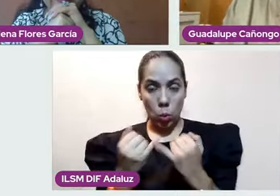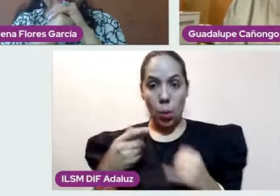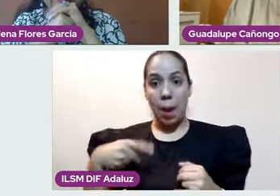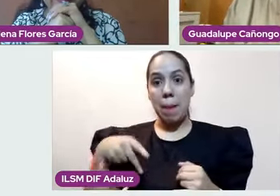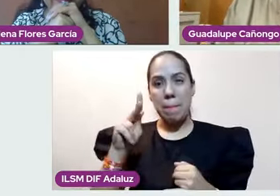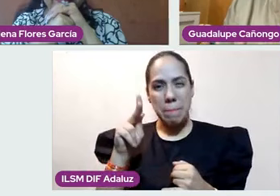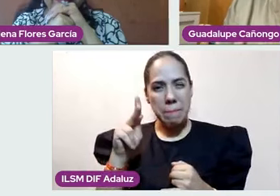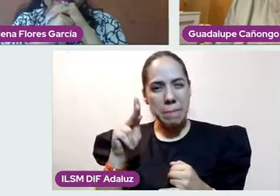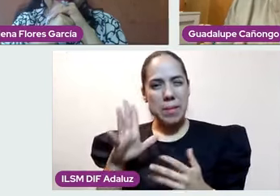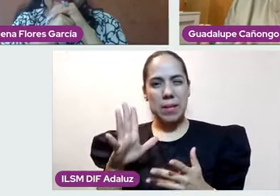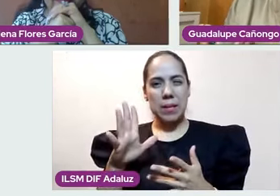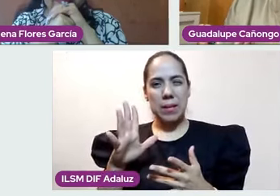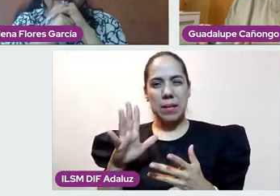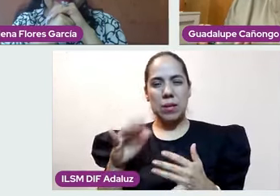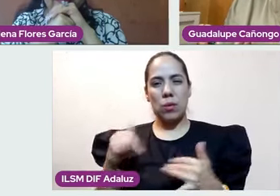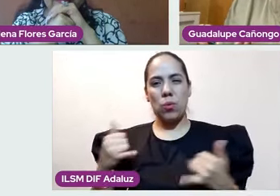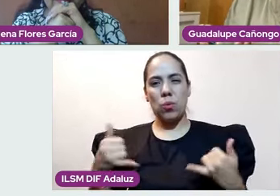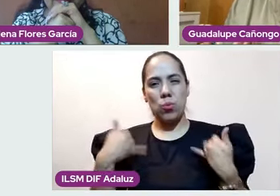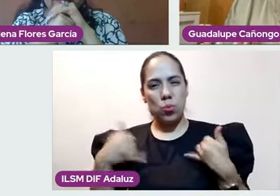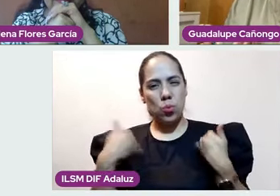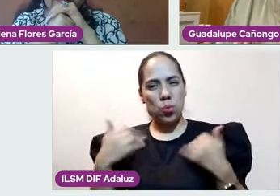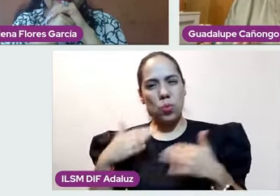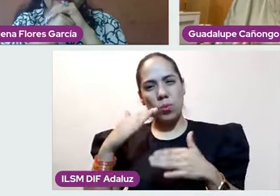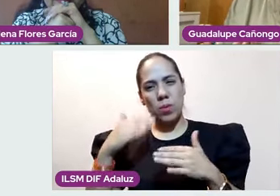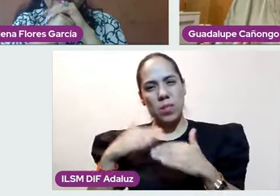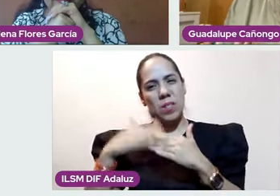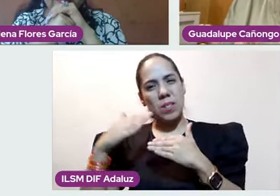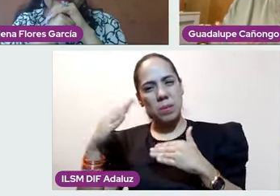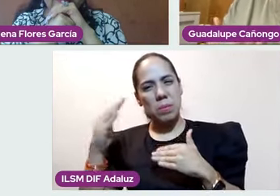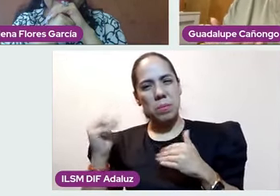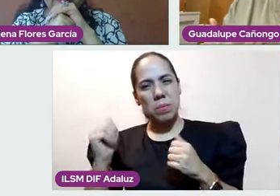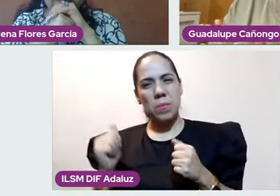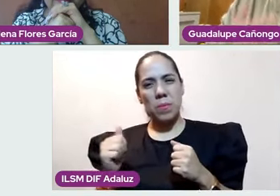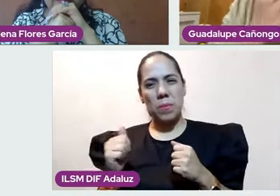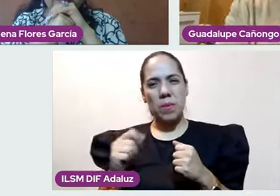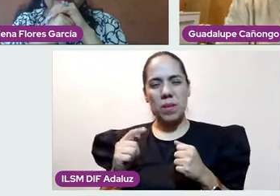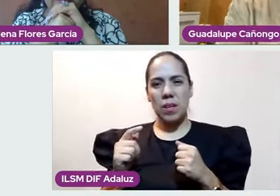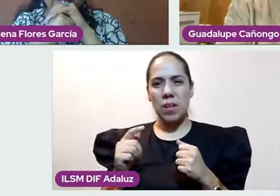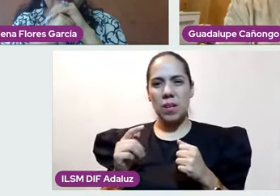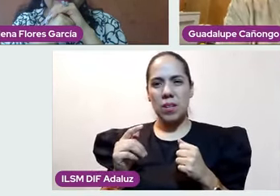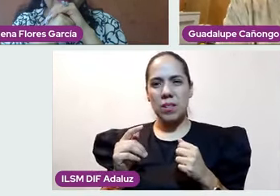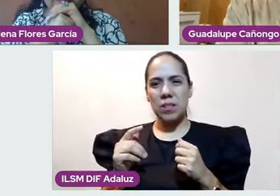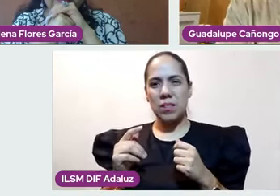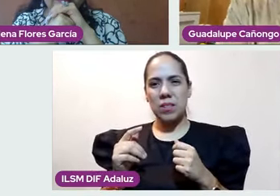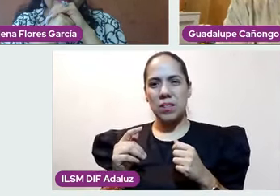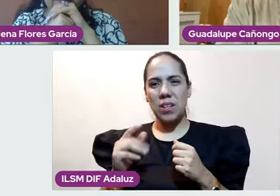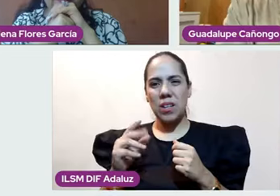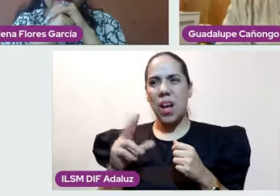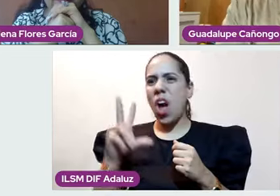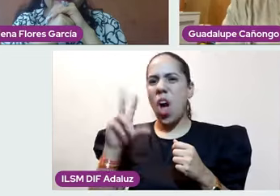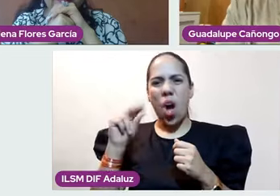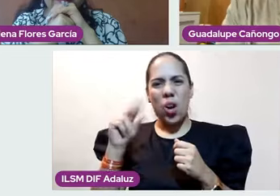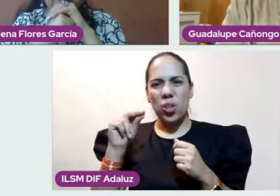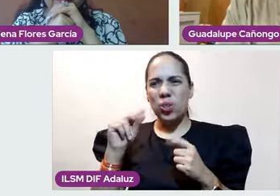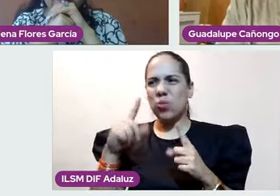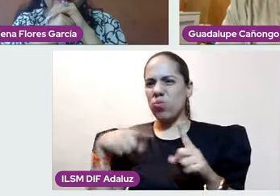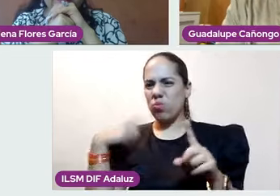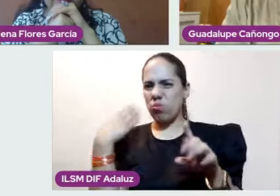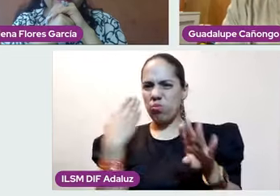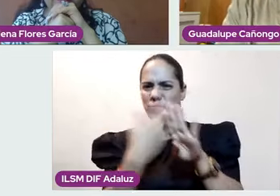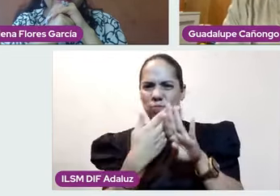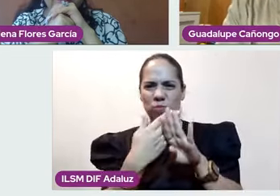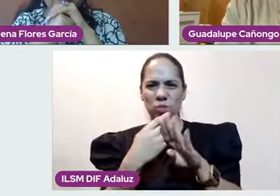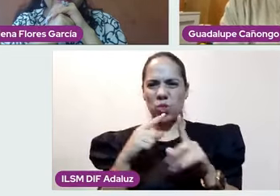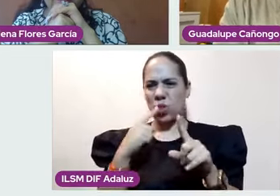es que somos un grupo poblacional a la que no se nos sanciona tanto, a que el mensaje